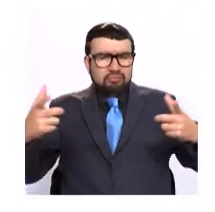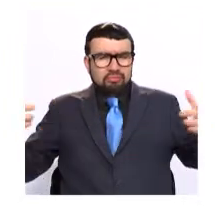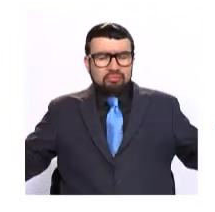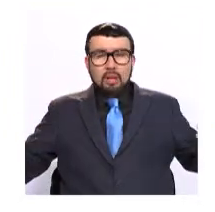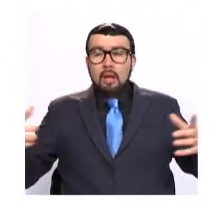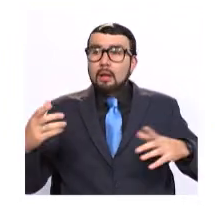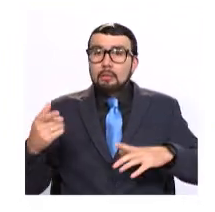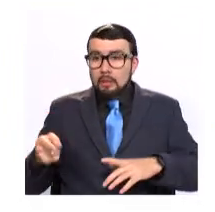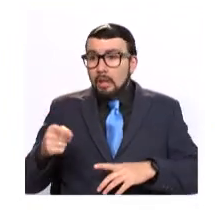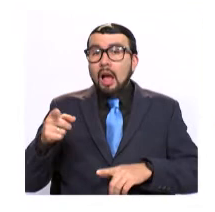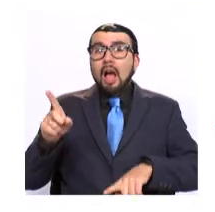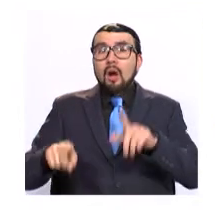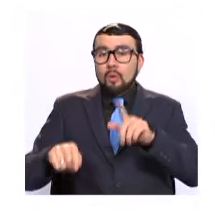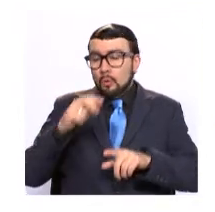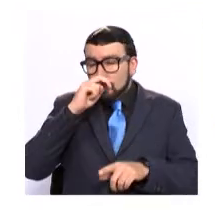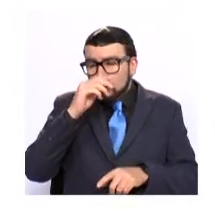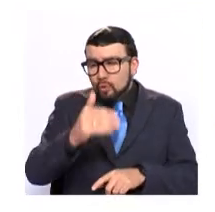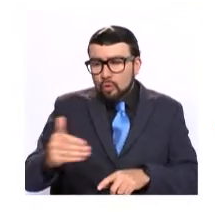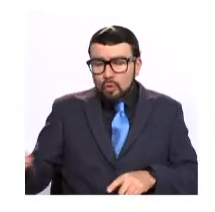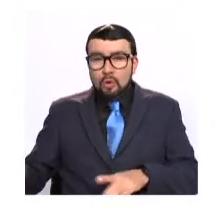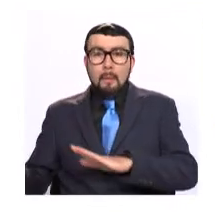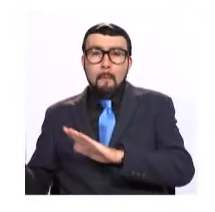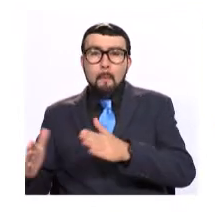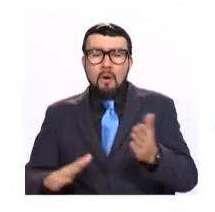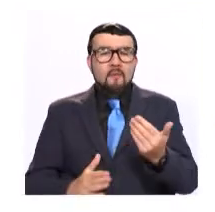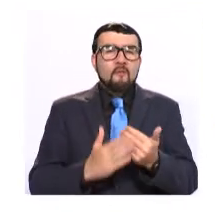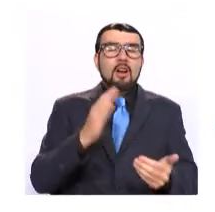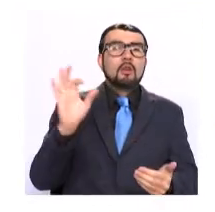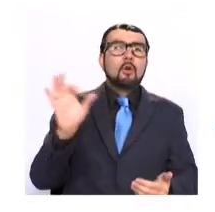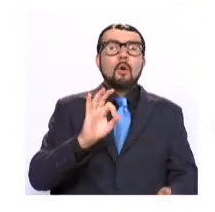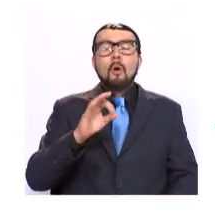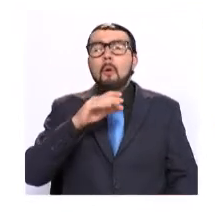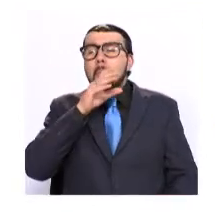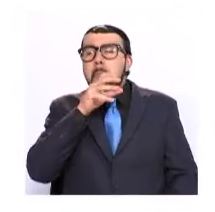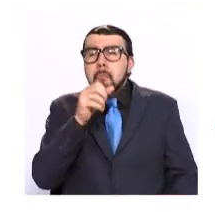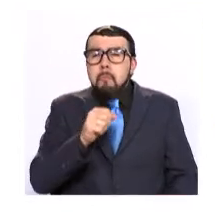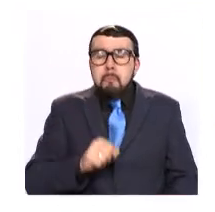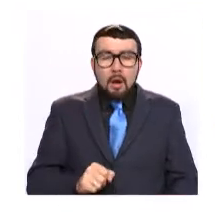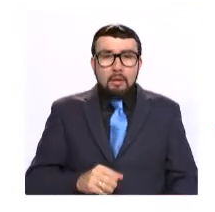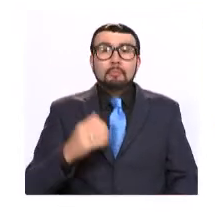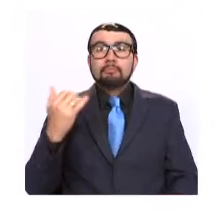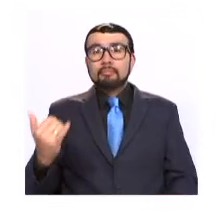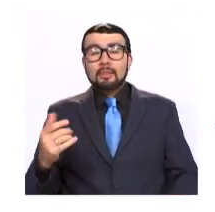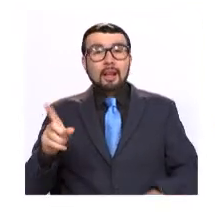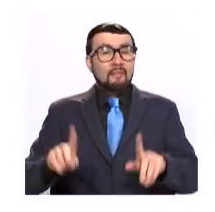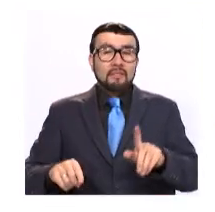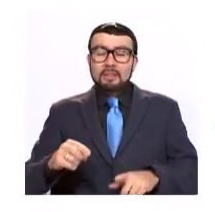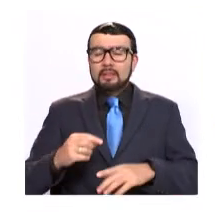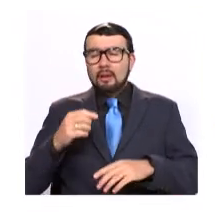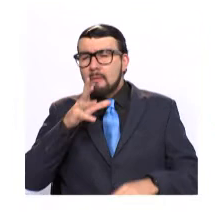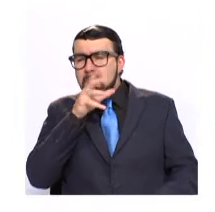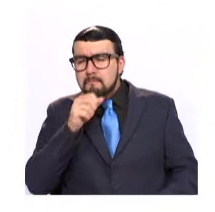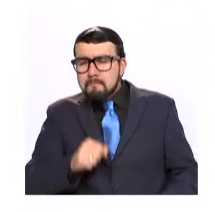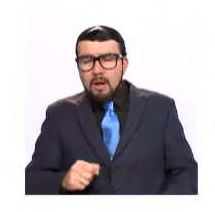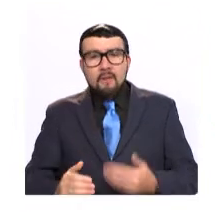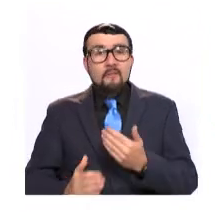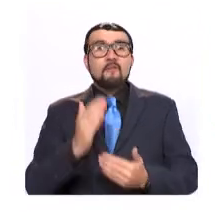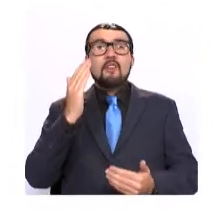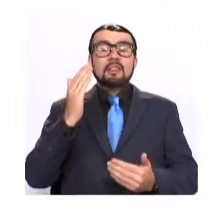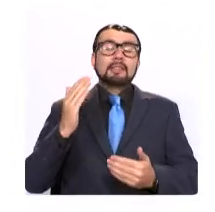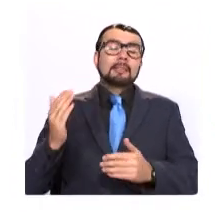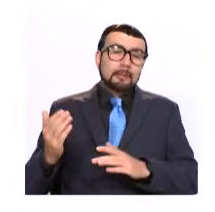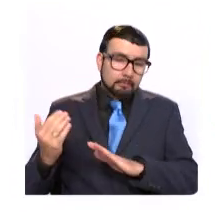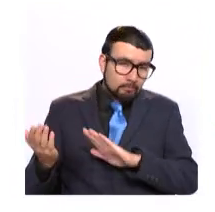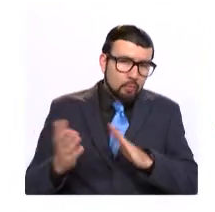son poco protegidos o en adultos mayores, que son las poblaciones extremas en edades más vulnerables. Y hay que entender